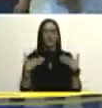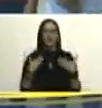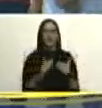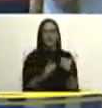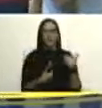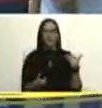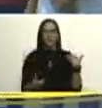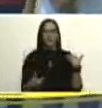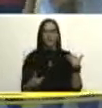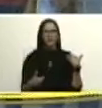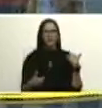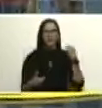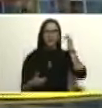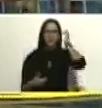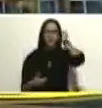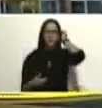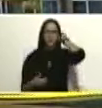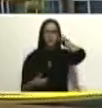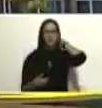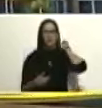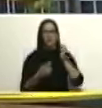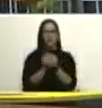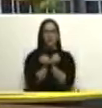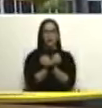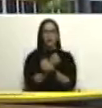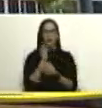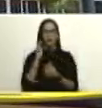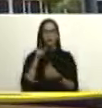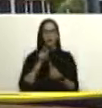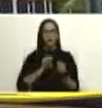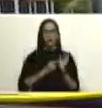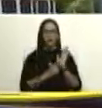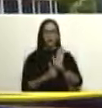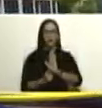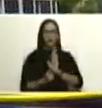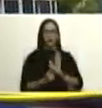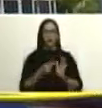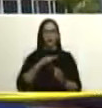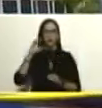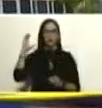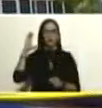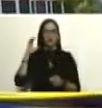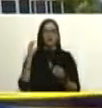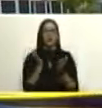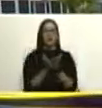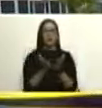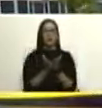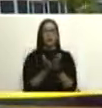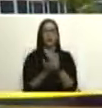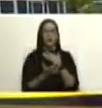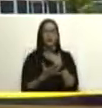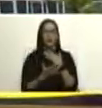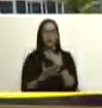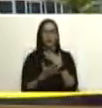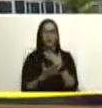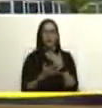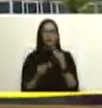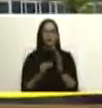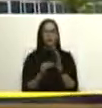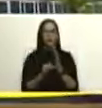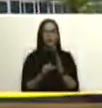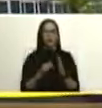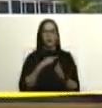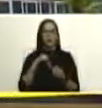presidente, el amor que usted ha demostrado por nuestro estado. Esta escuela técnica industrial donde